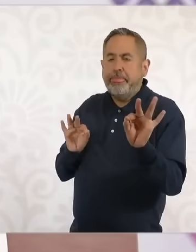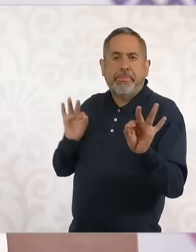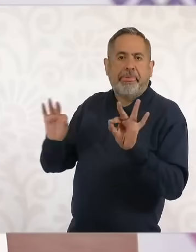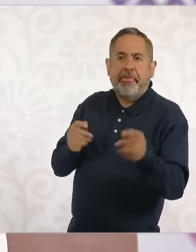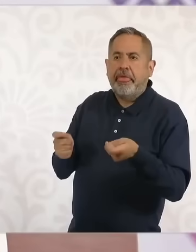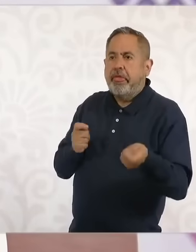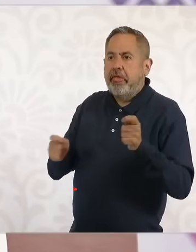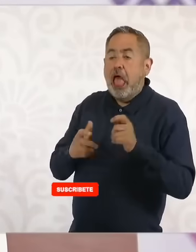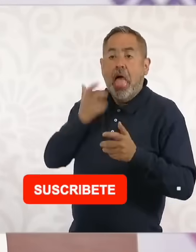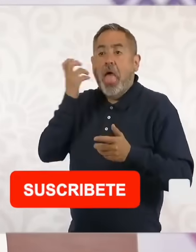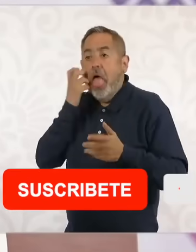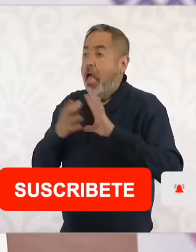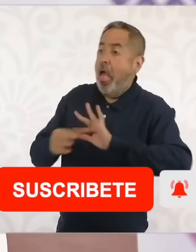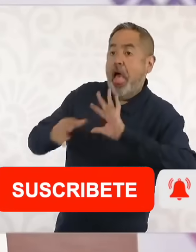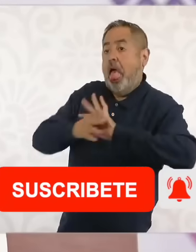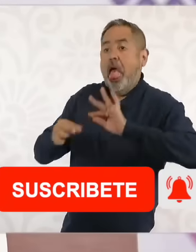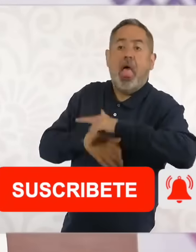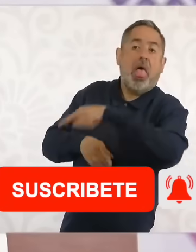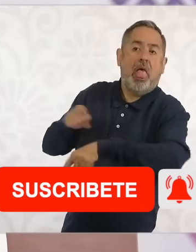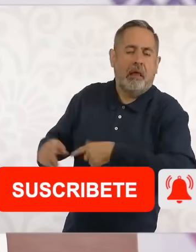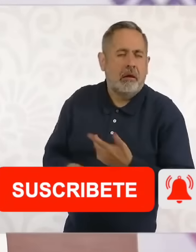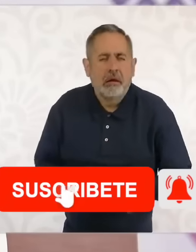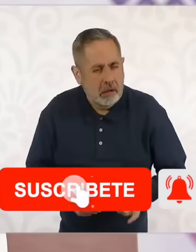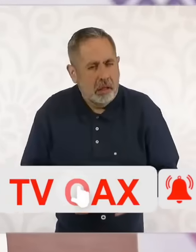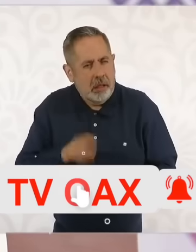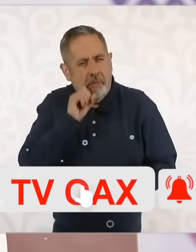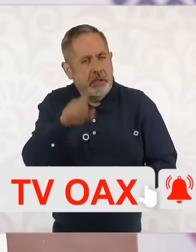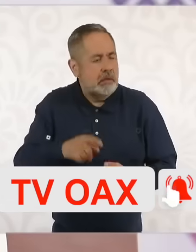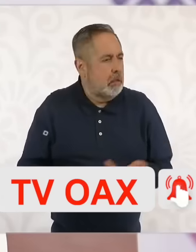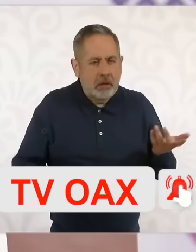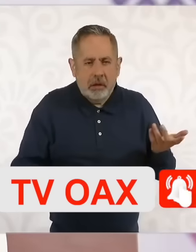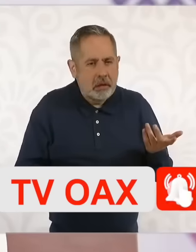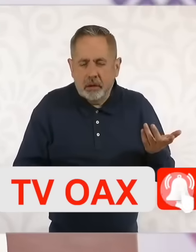porque toda esta construcción de bots y de